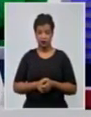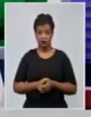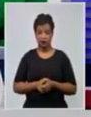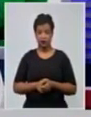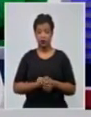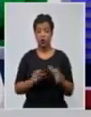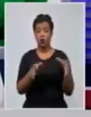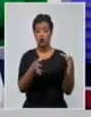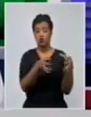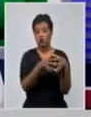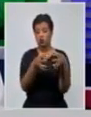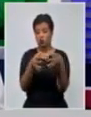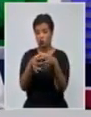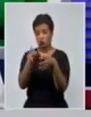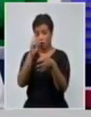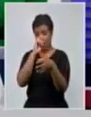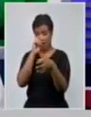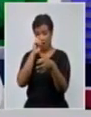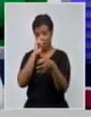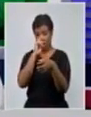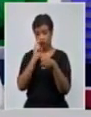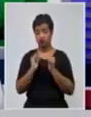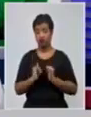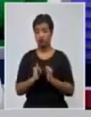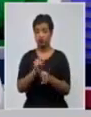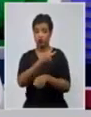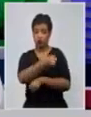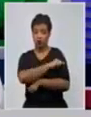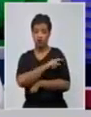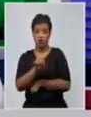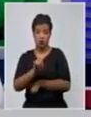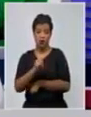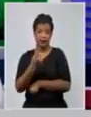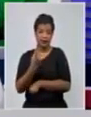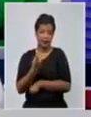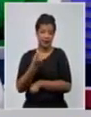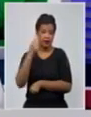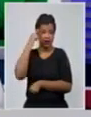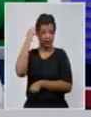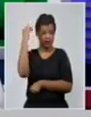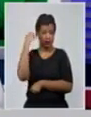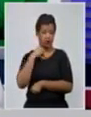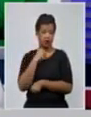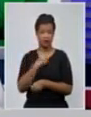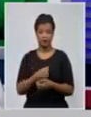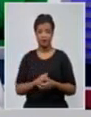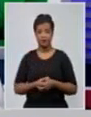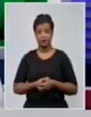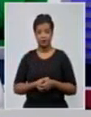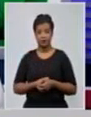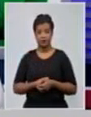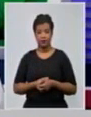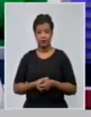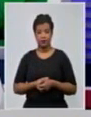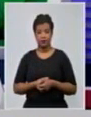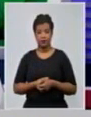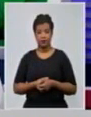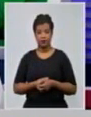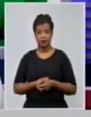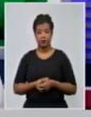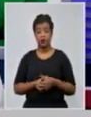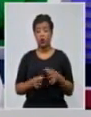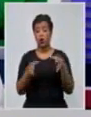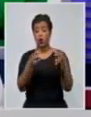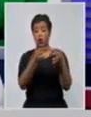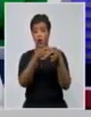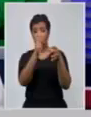Por grupos de edades, dato que la población también sigue con mucha dedicación, sobre todo los menores de 20